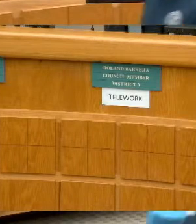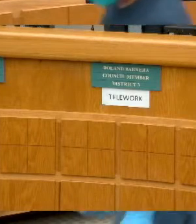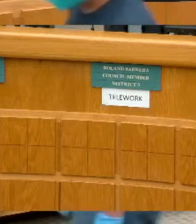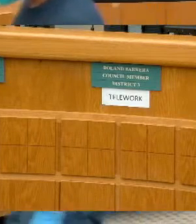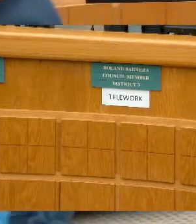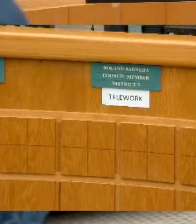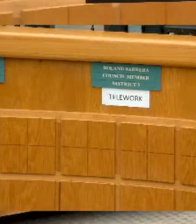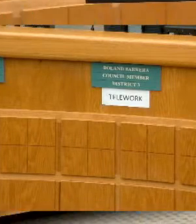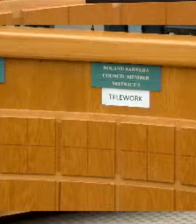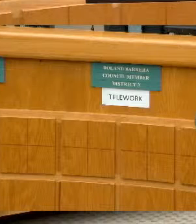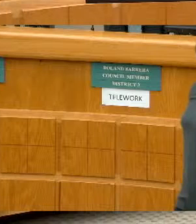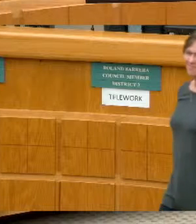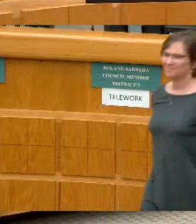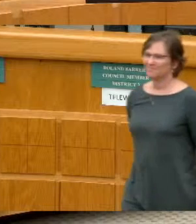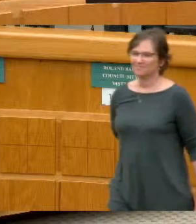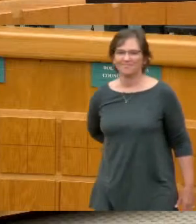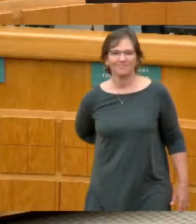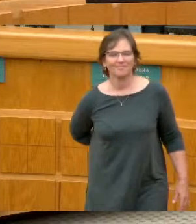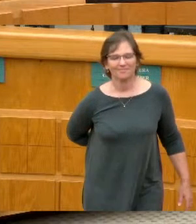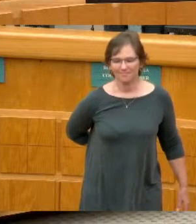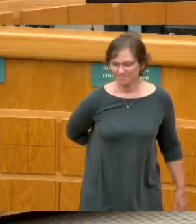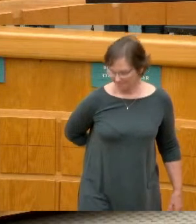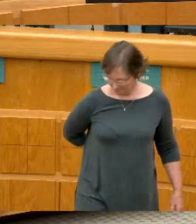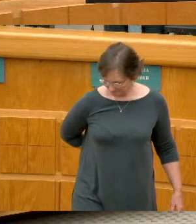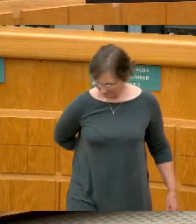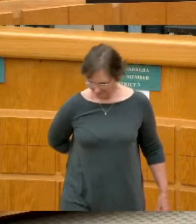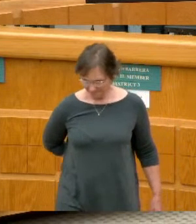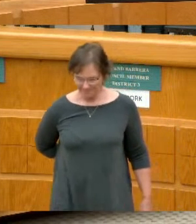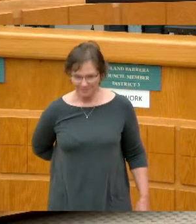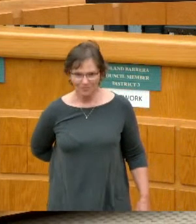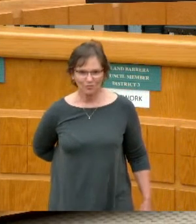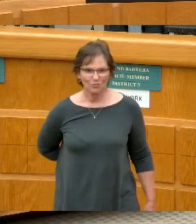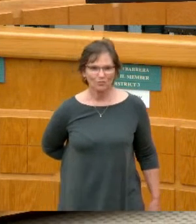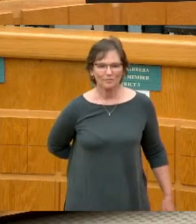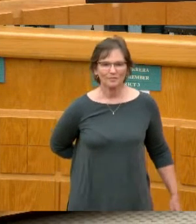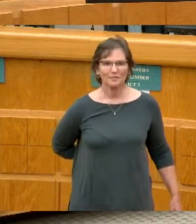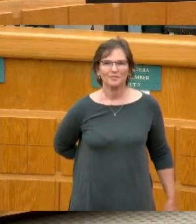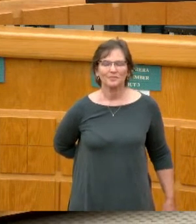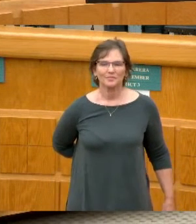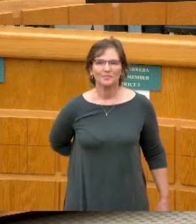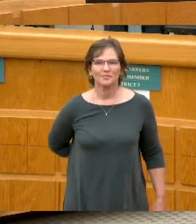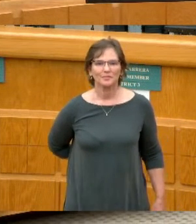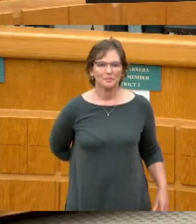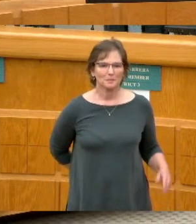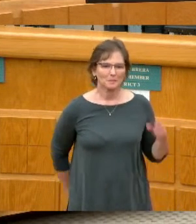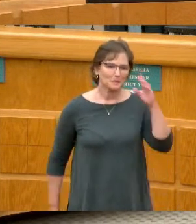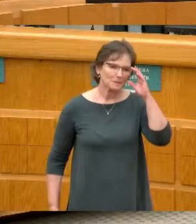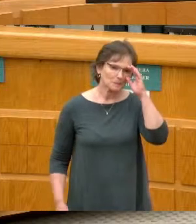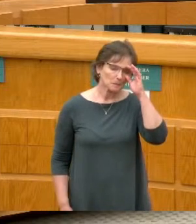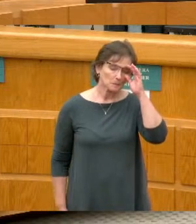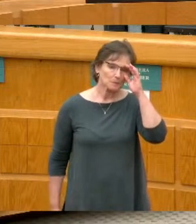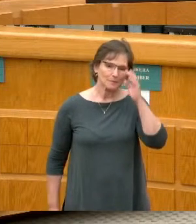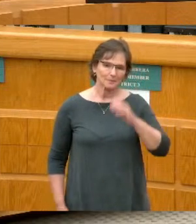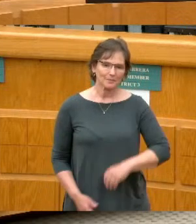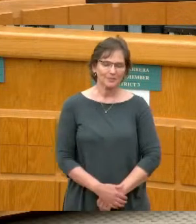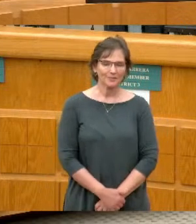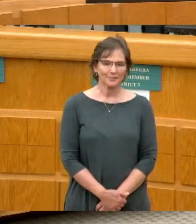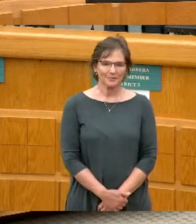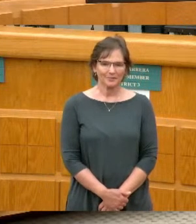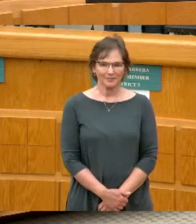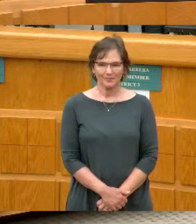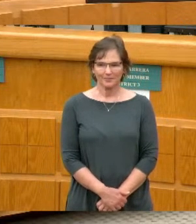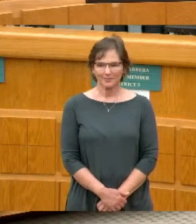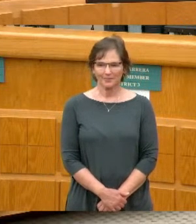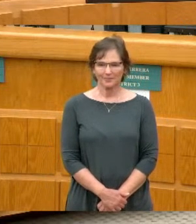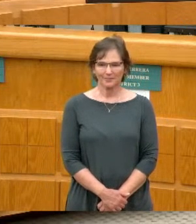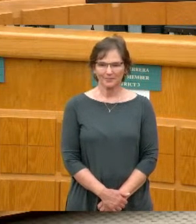cada hogar, utilizar cubrebocas, practicar el distanciamiento social, evitar abrazos, y las decisiones que tomen esta temporada navideña